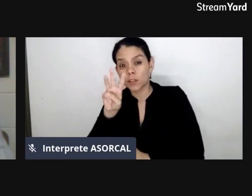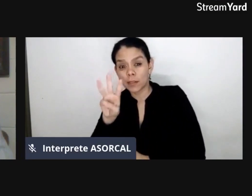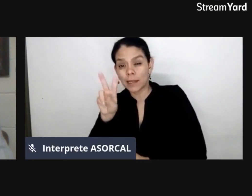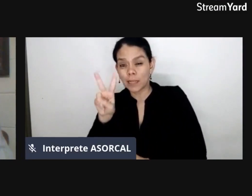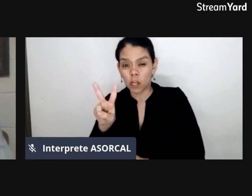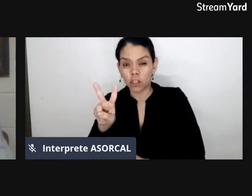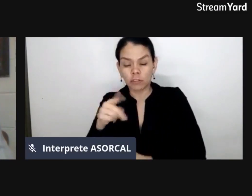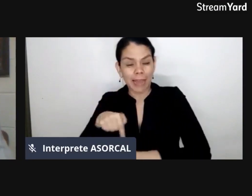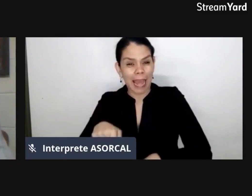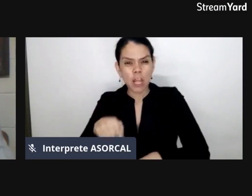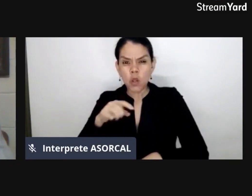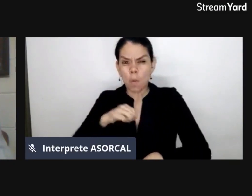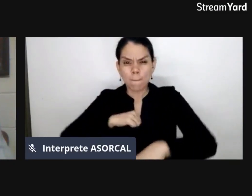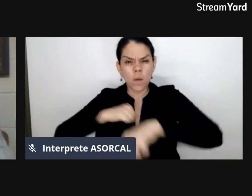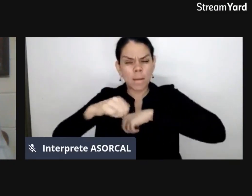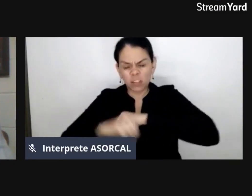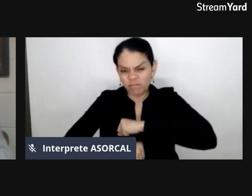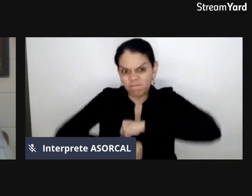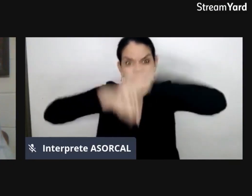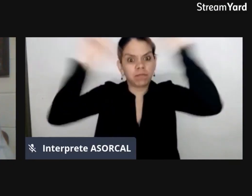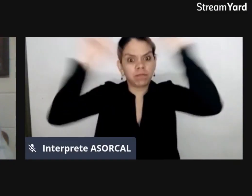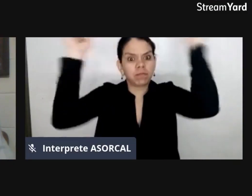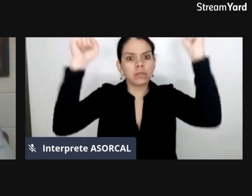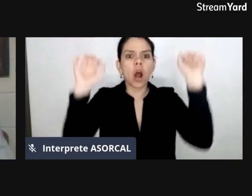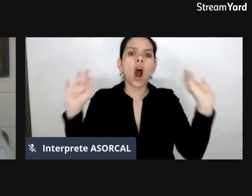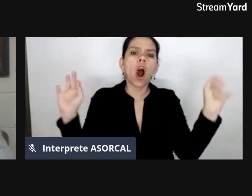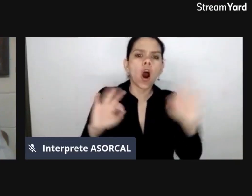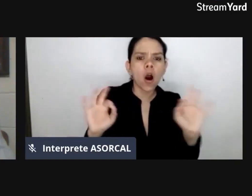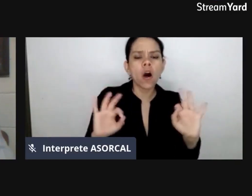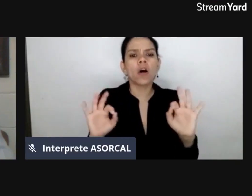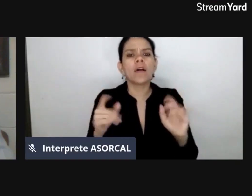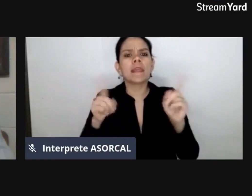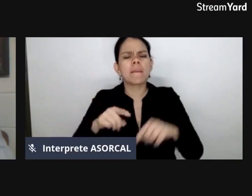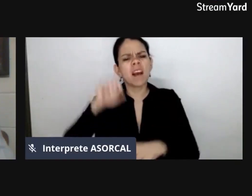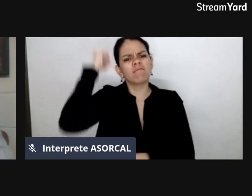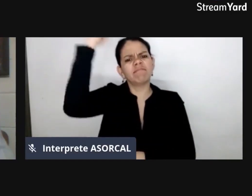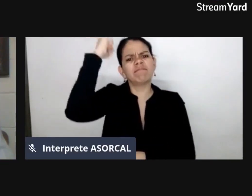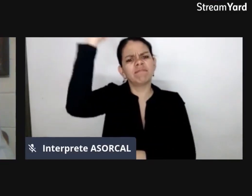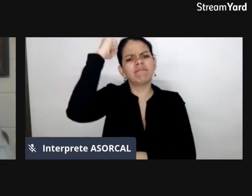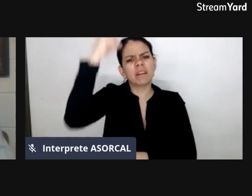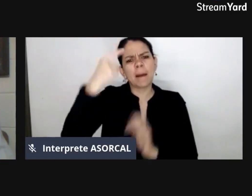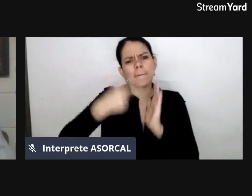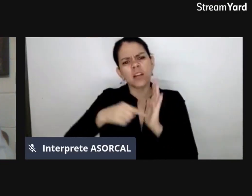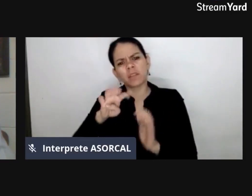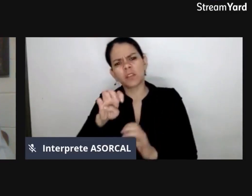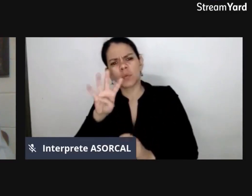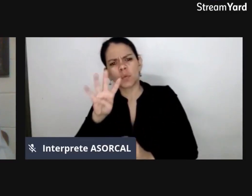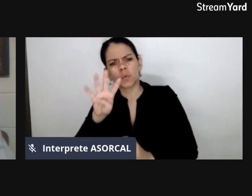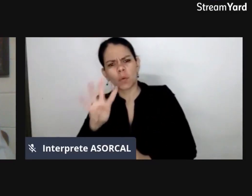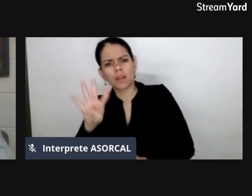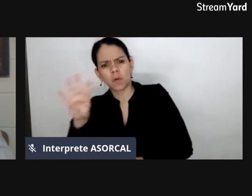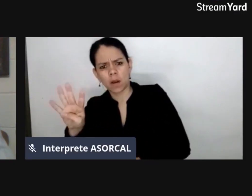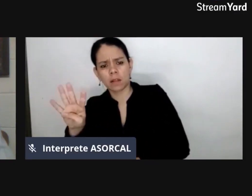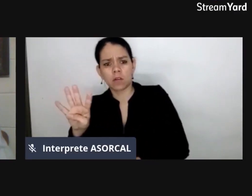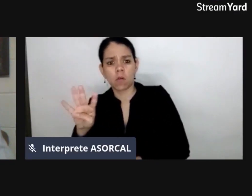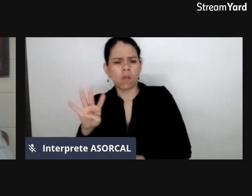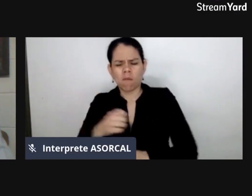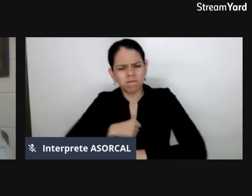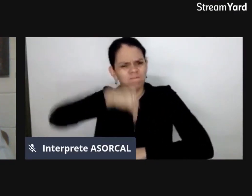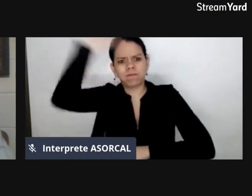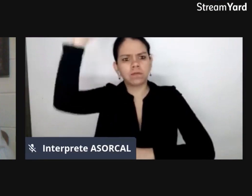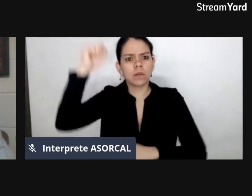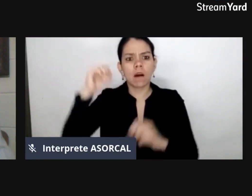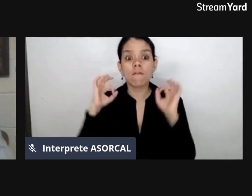la huelga de los brazos caídos de 1944. Pero fueron movimientos espontáneos, de gran participación popular,